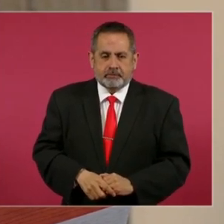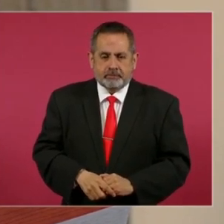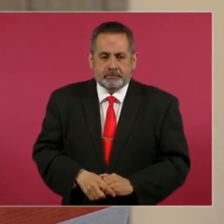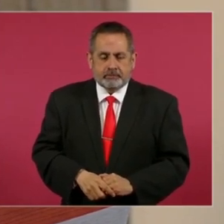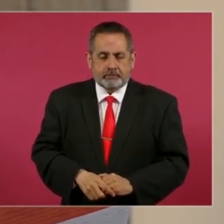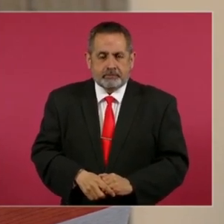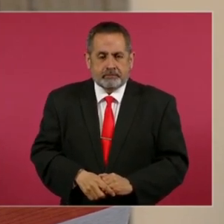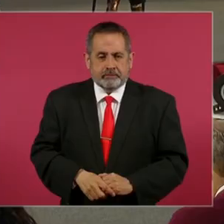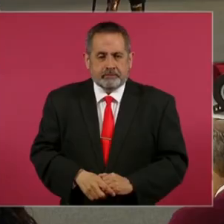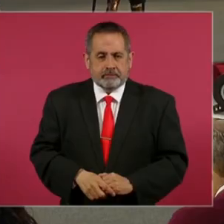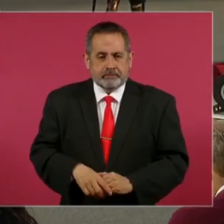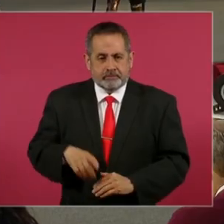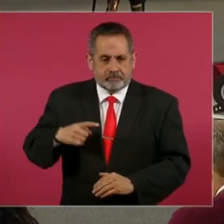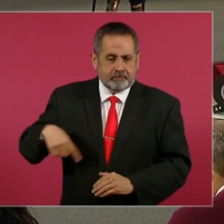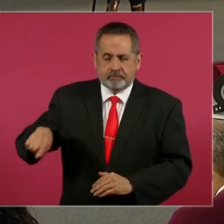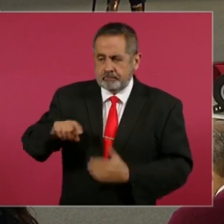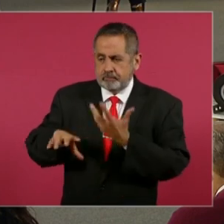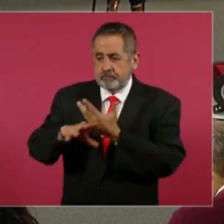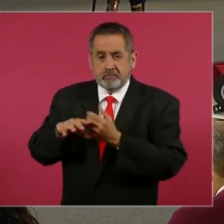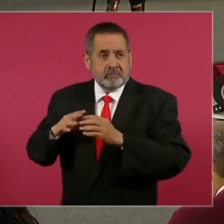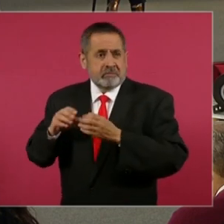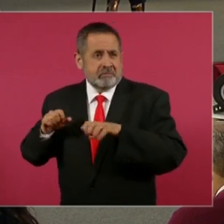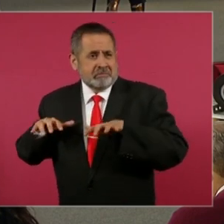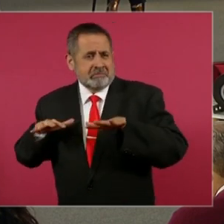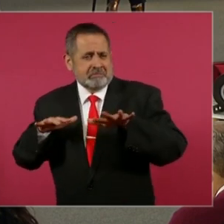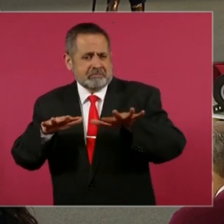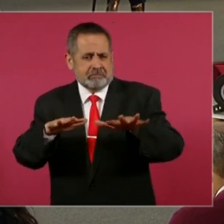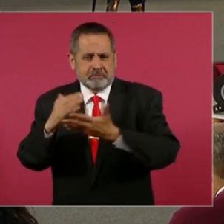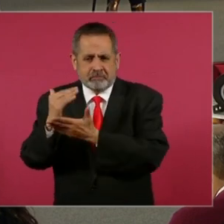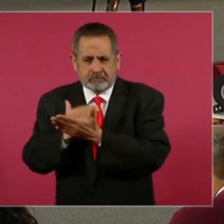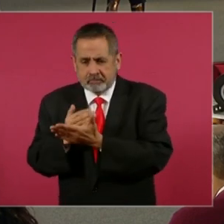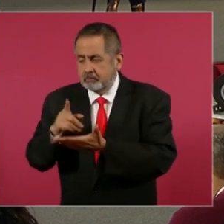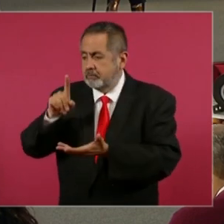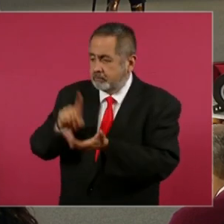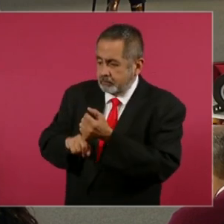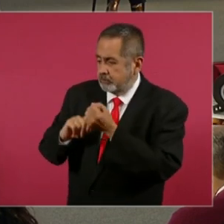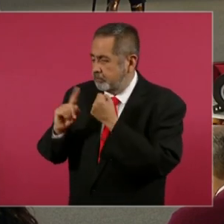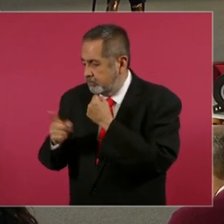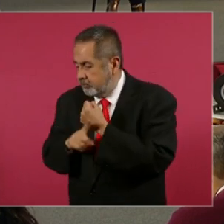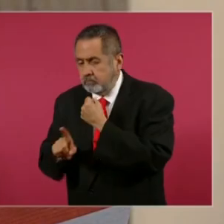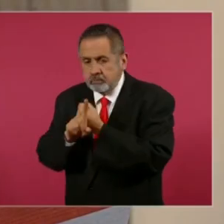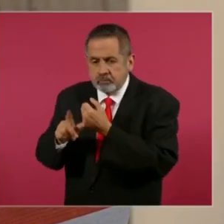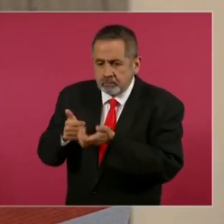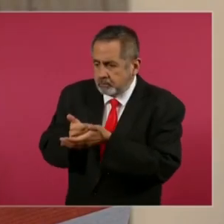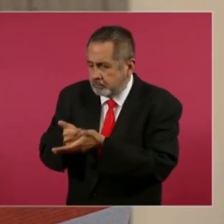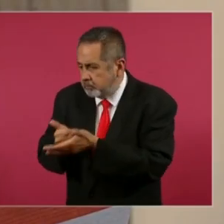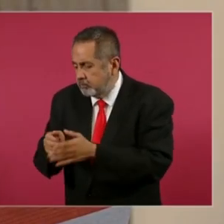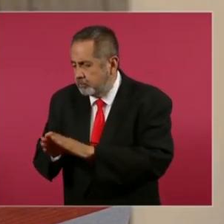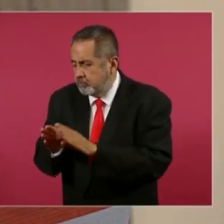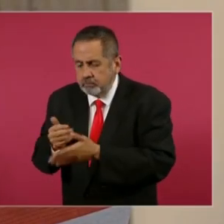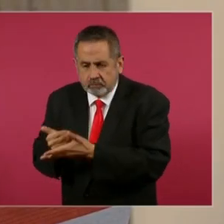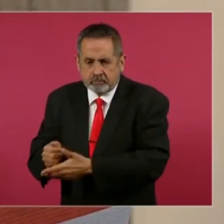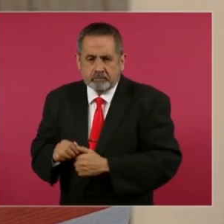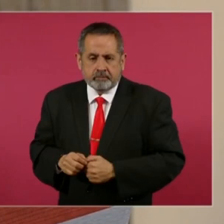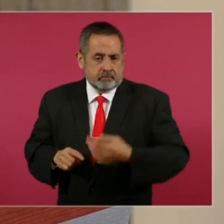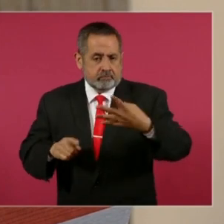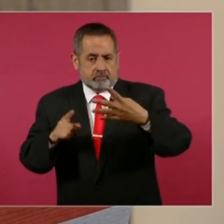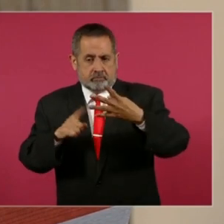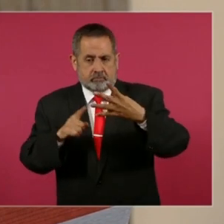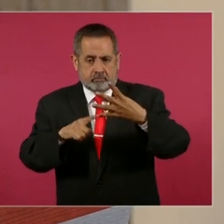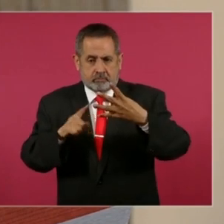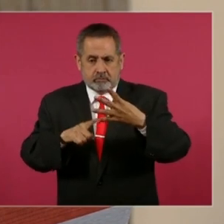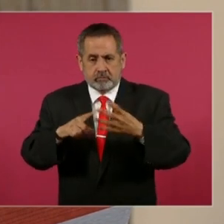Tenemos que aminorar los flujos migratorios atendiendo los problemas. El punto cuatro, el bloqueo a